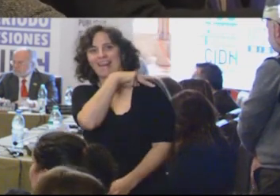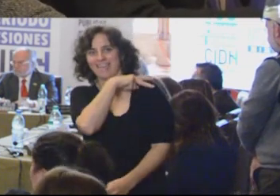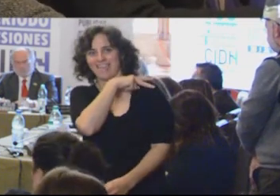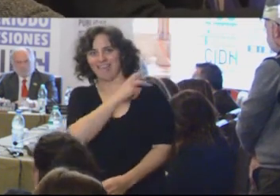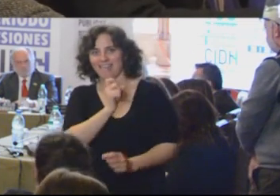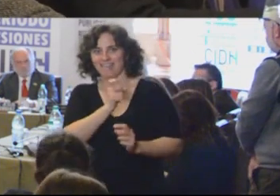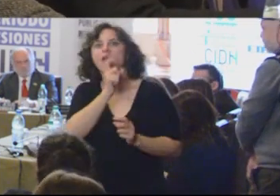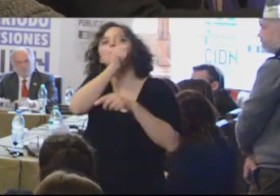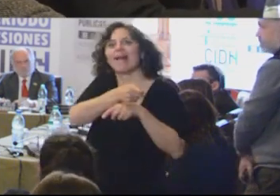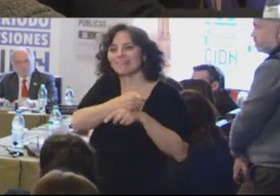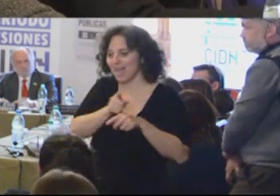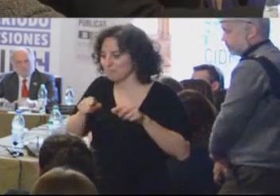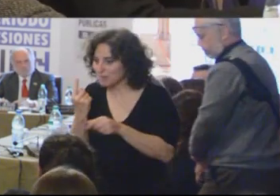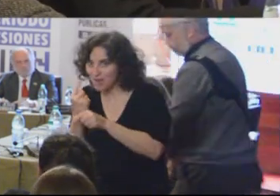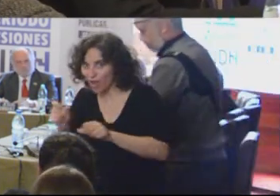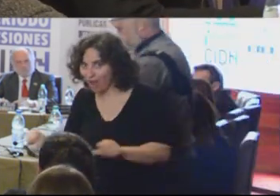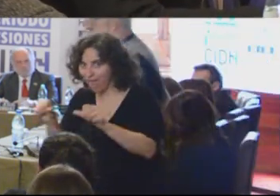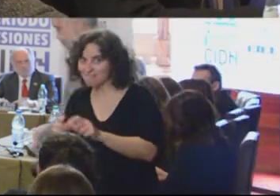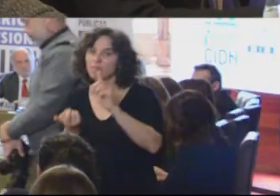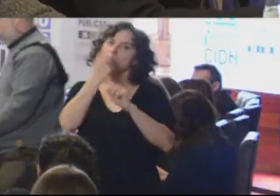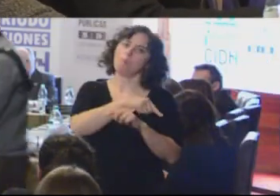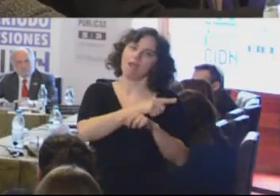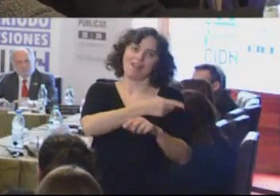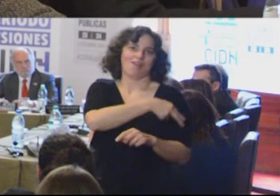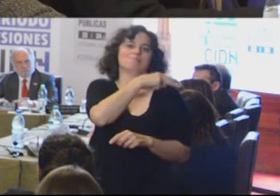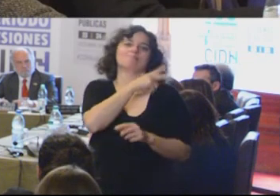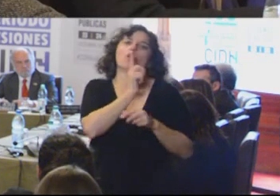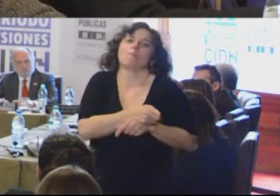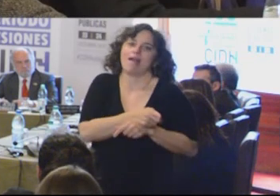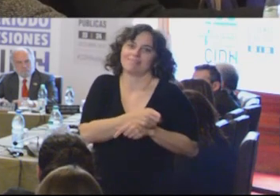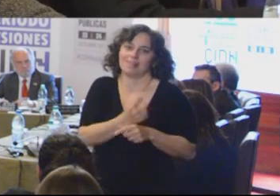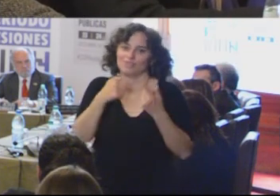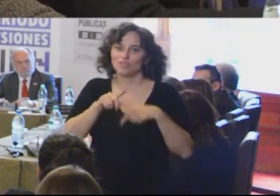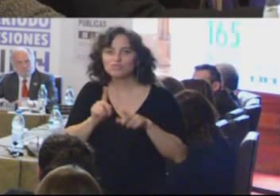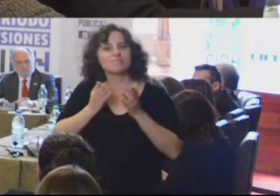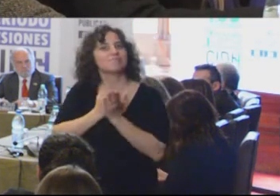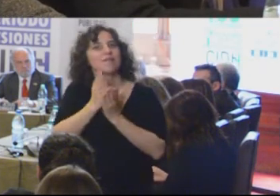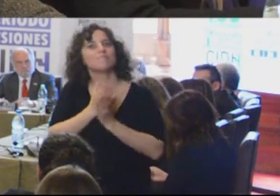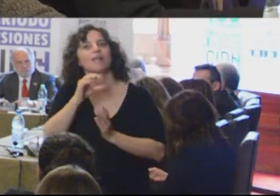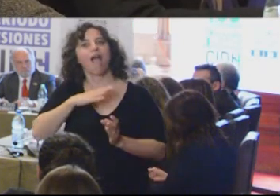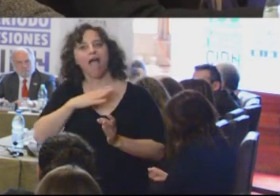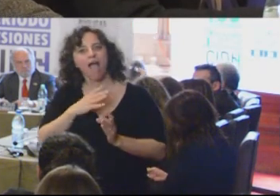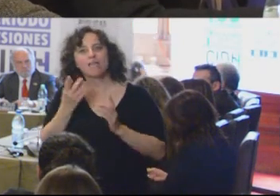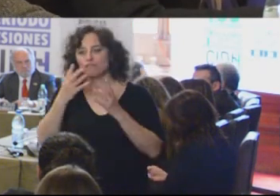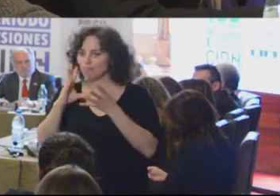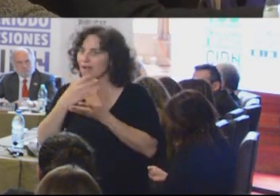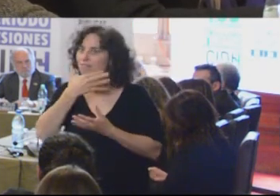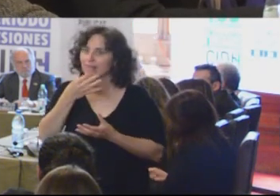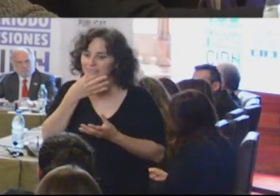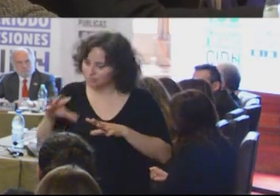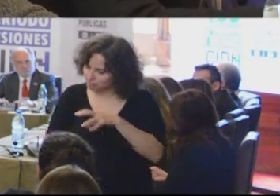porque resulta muy sencillo hacerlo ya que frente a los ejecutores materiales siempre habrá mayor facilidad de recaudar